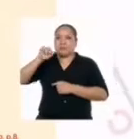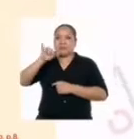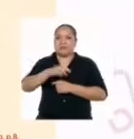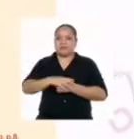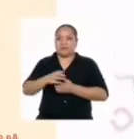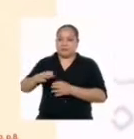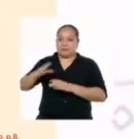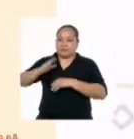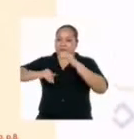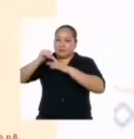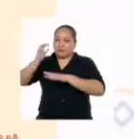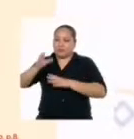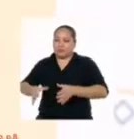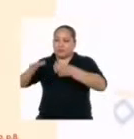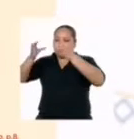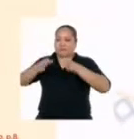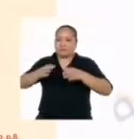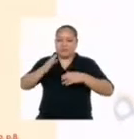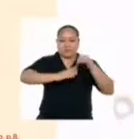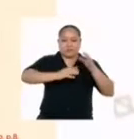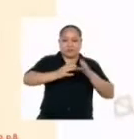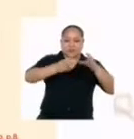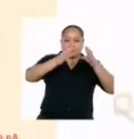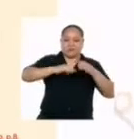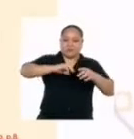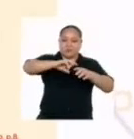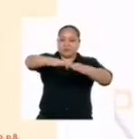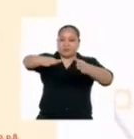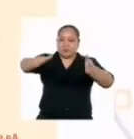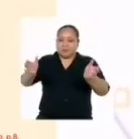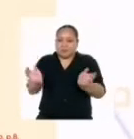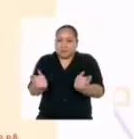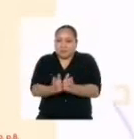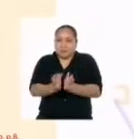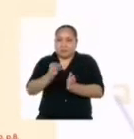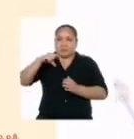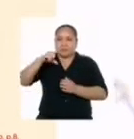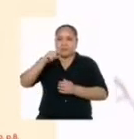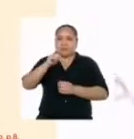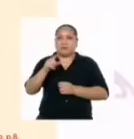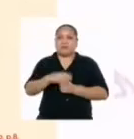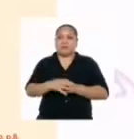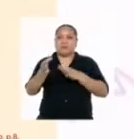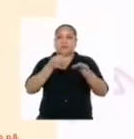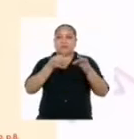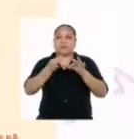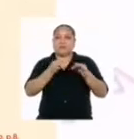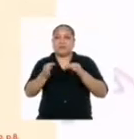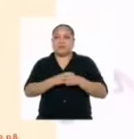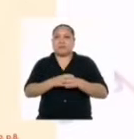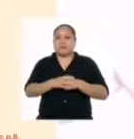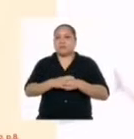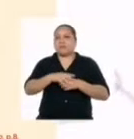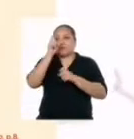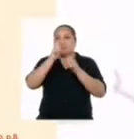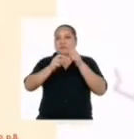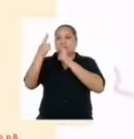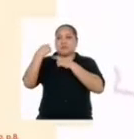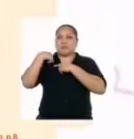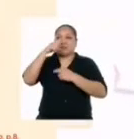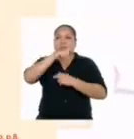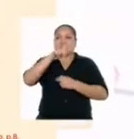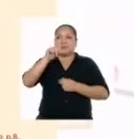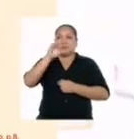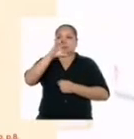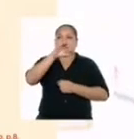edificios monumentales y plazas circulares superpuestas. Explican los voceros de la SAC, para la construcción